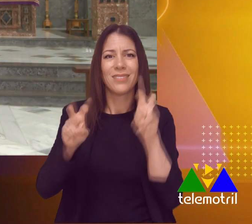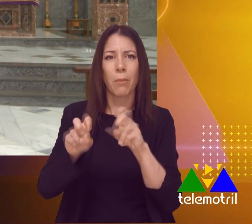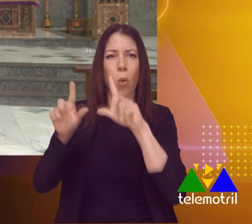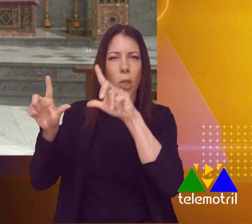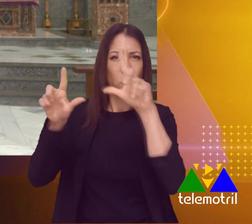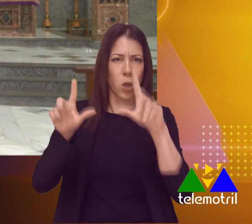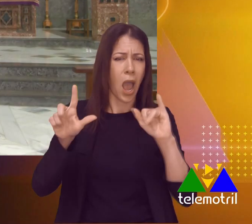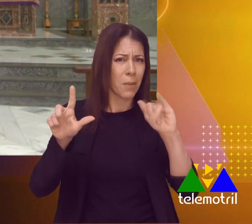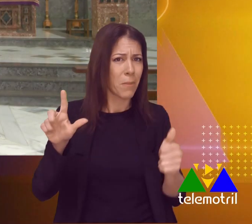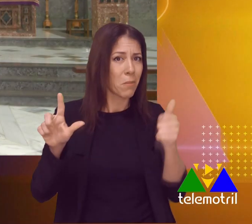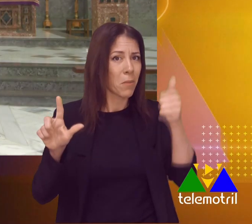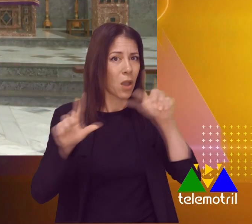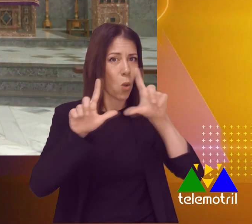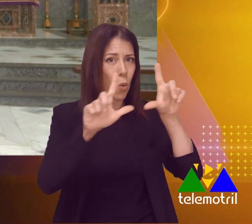más.